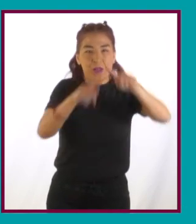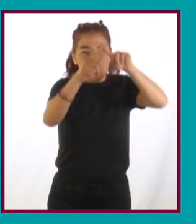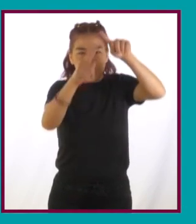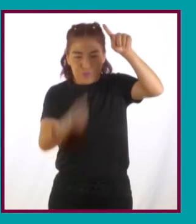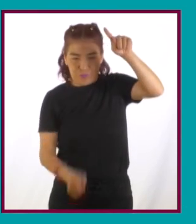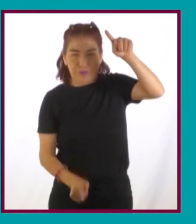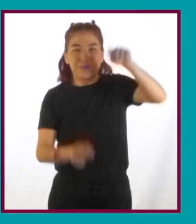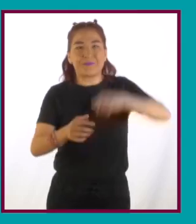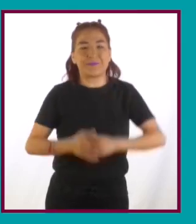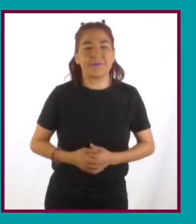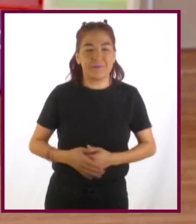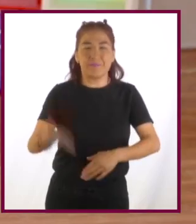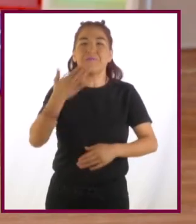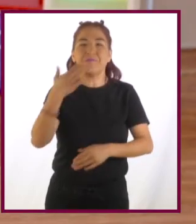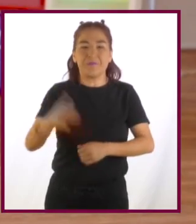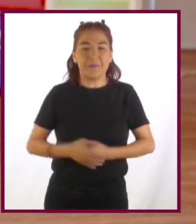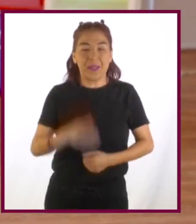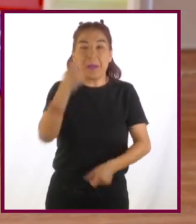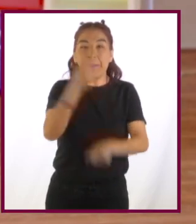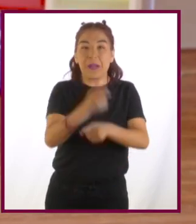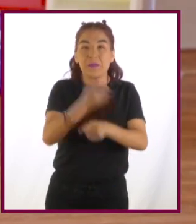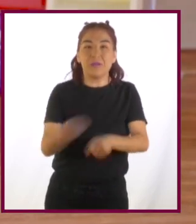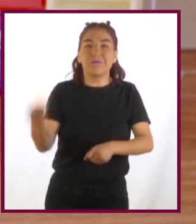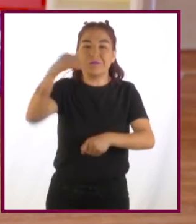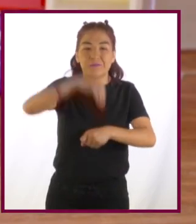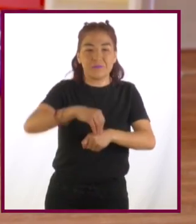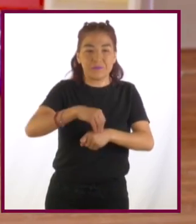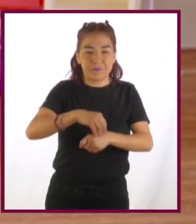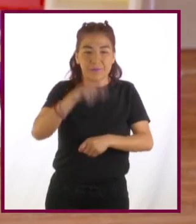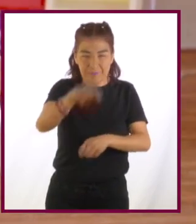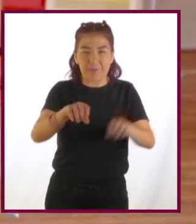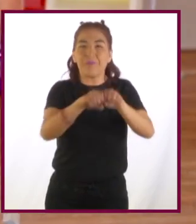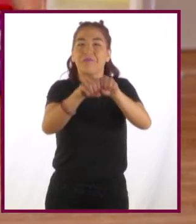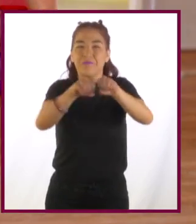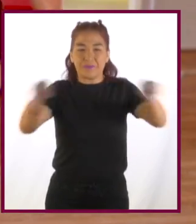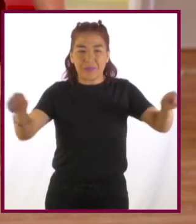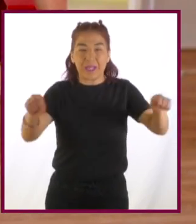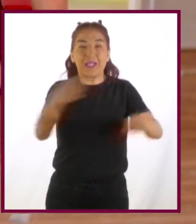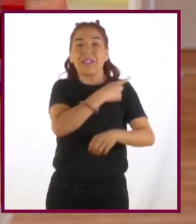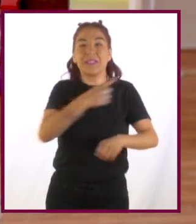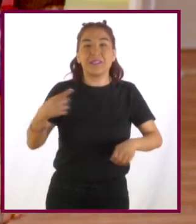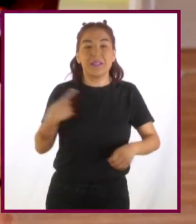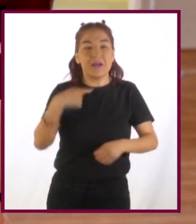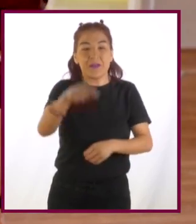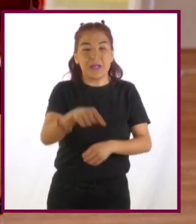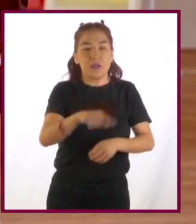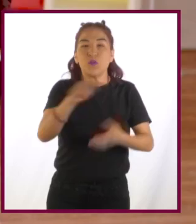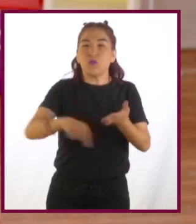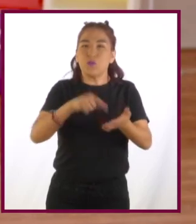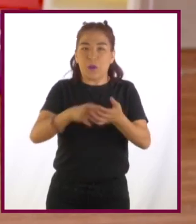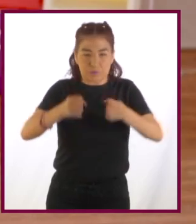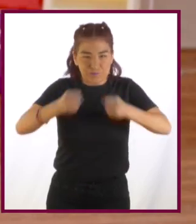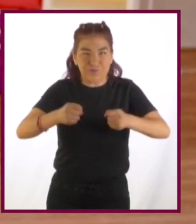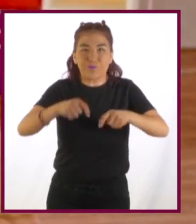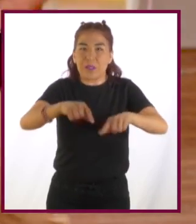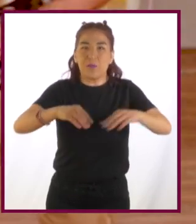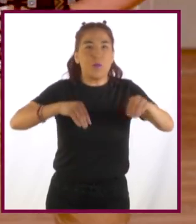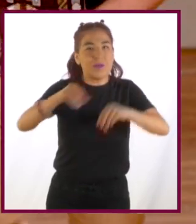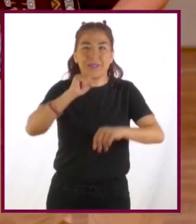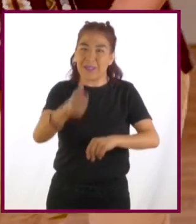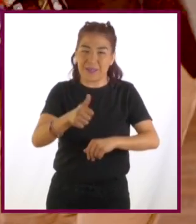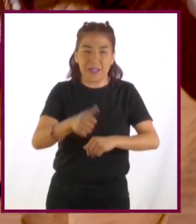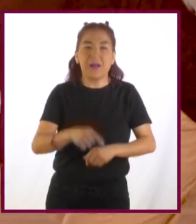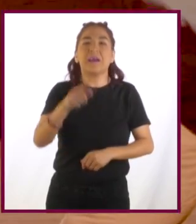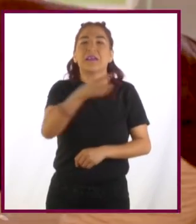la expansión de los resortes. Muy bien. Primero vamos a colocar el tubo en las sillas, procurando que quede lo más estable